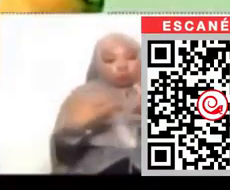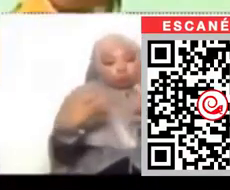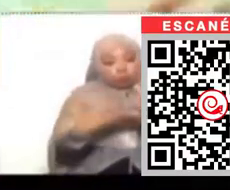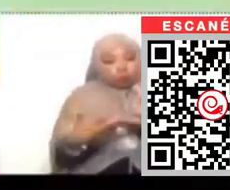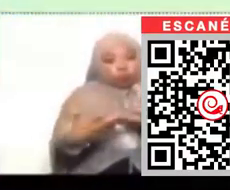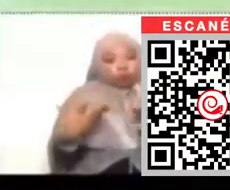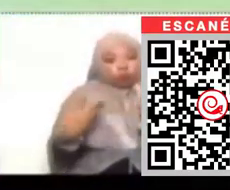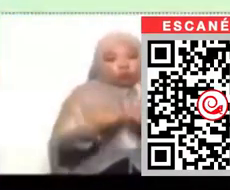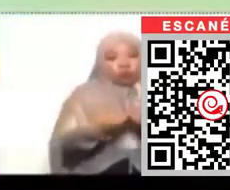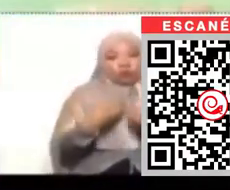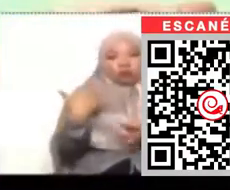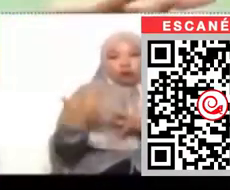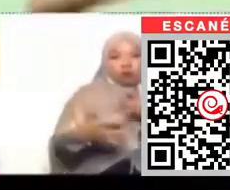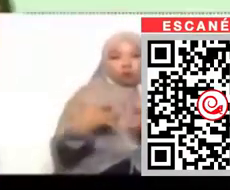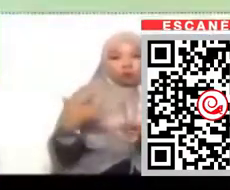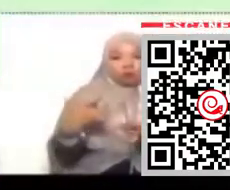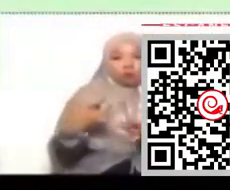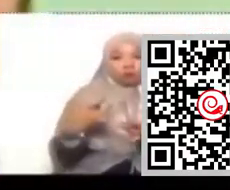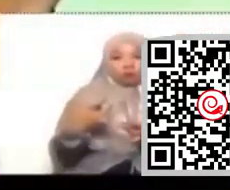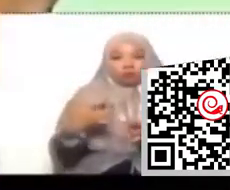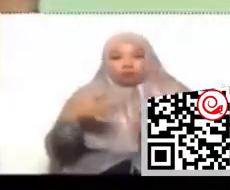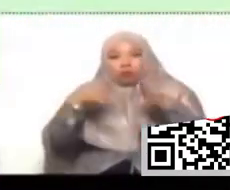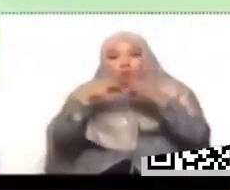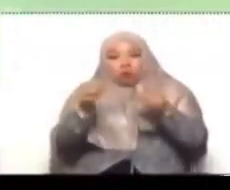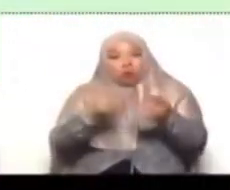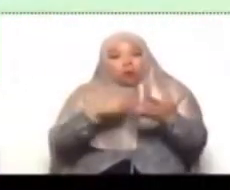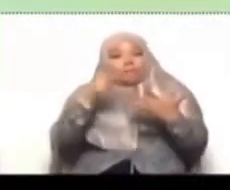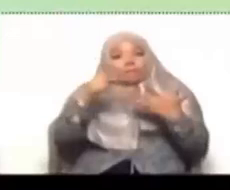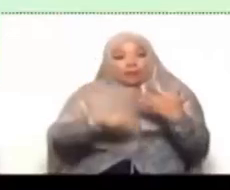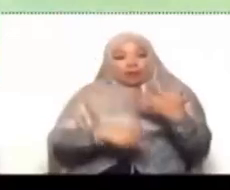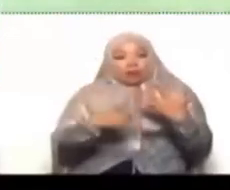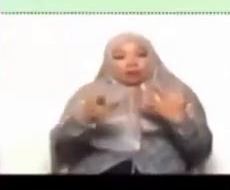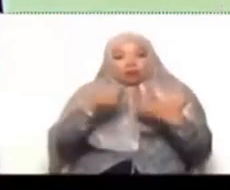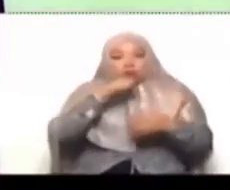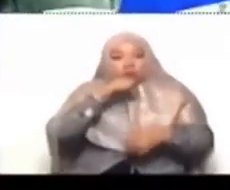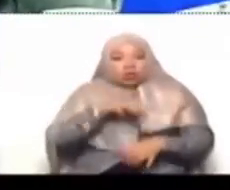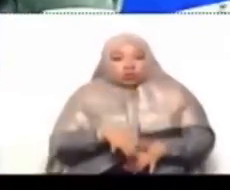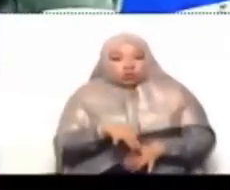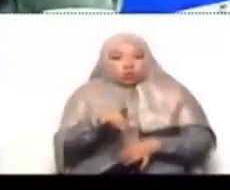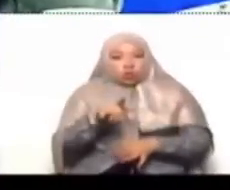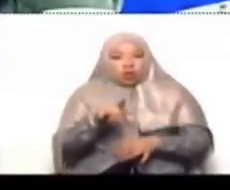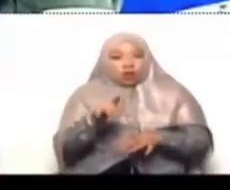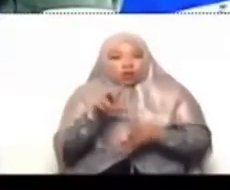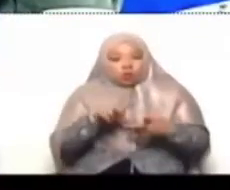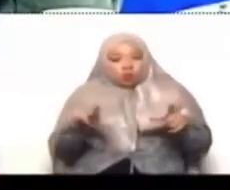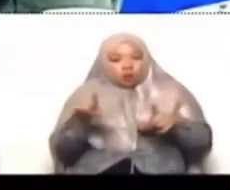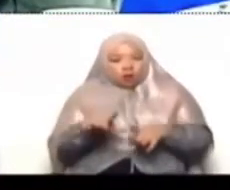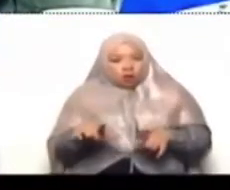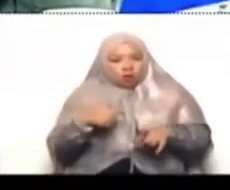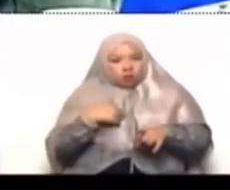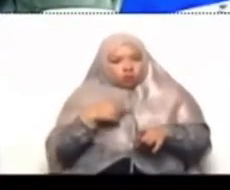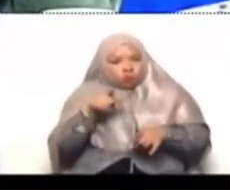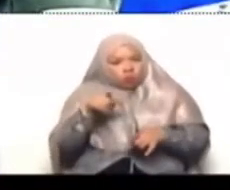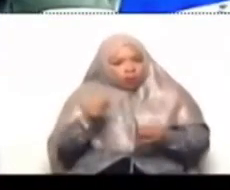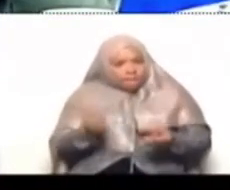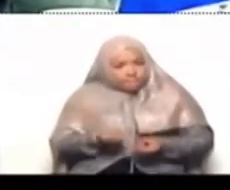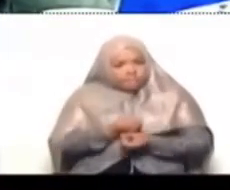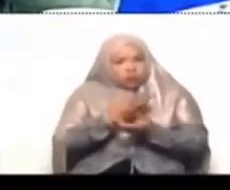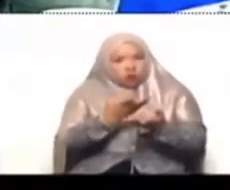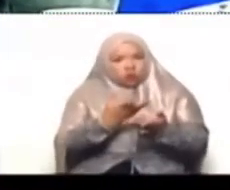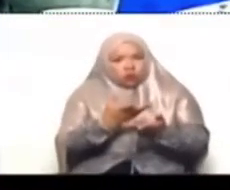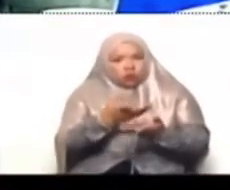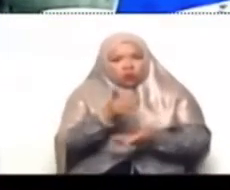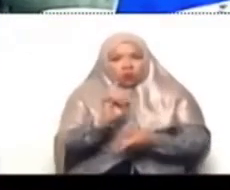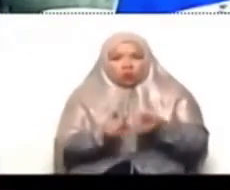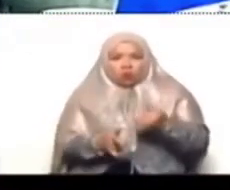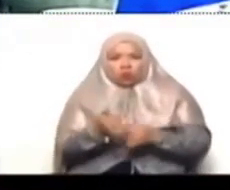precisamente justo cuando ocurriera ese hecho, y todo eso fue planificado por la CIA. Esa historia la leí, la publicaste tú, ¿no fue? ¿Alguien la publicó?